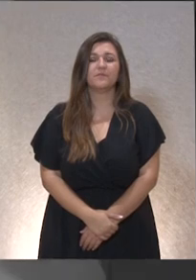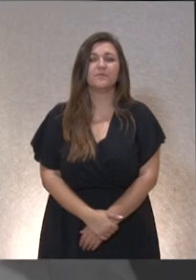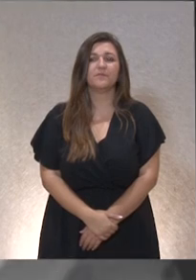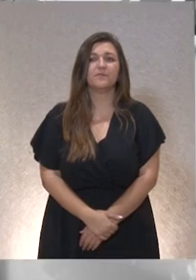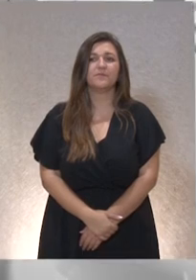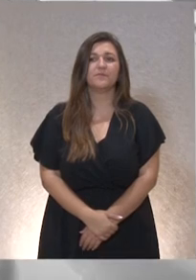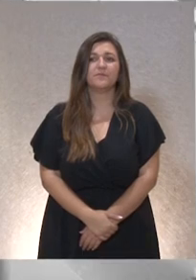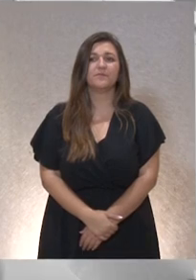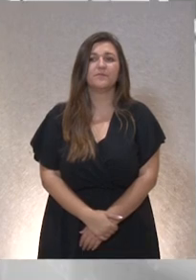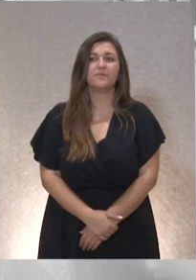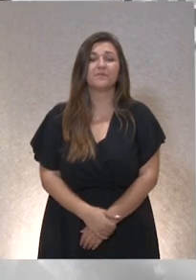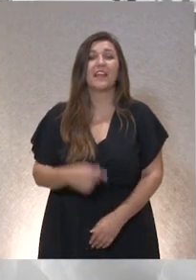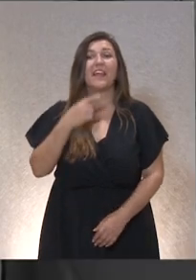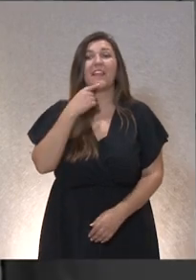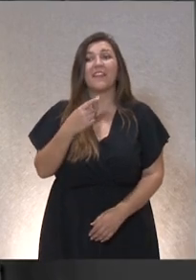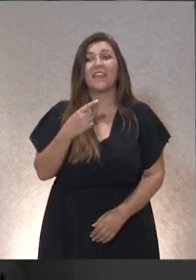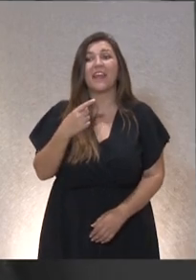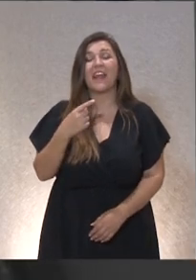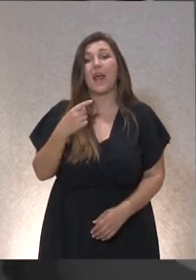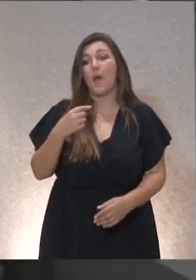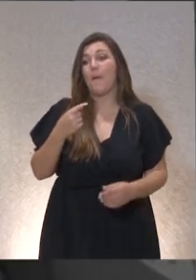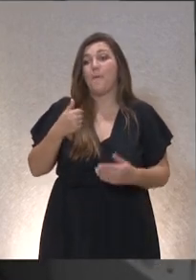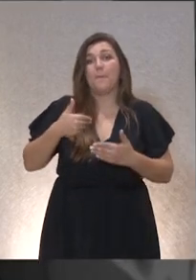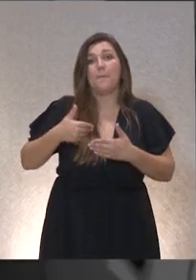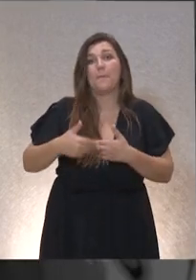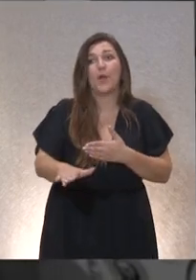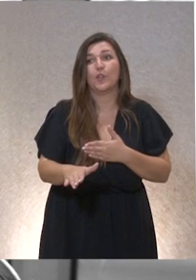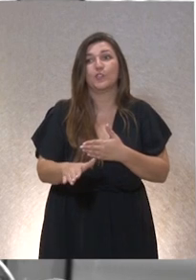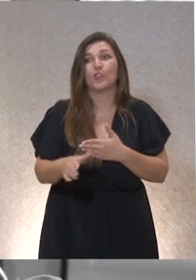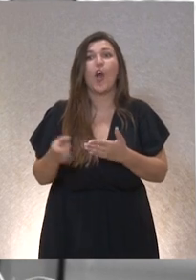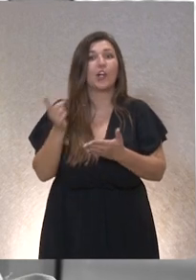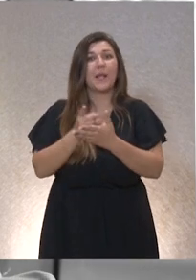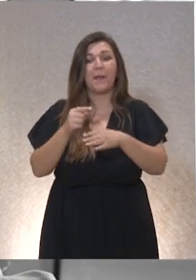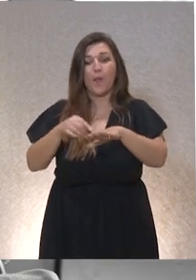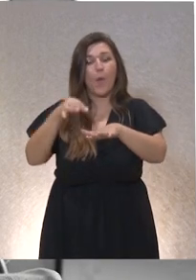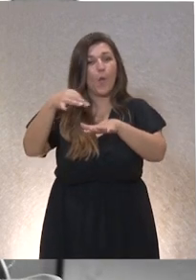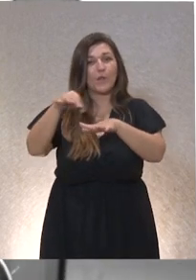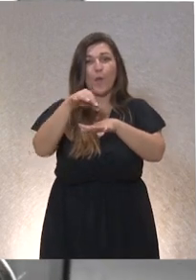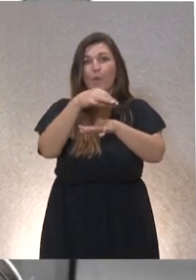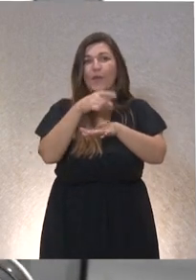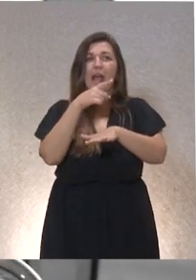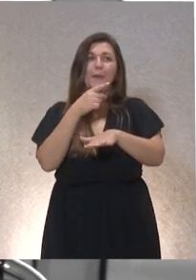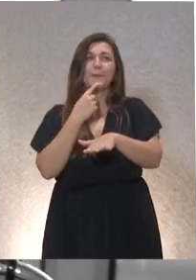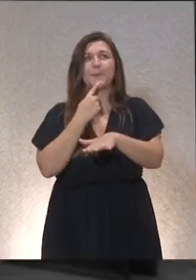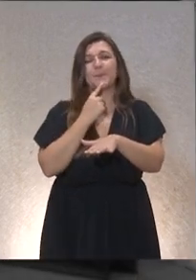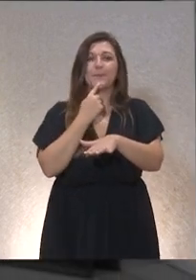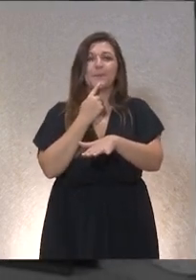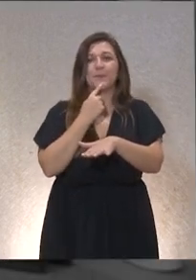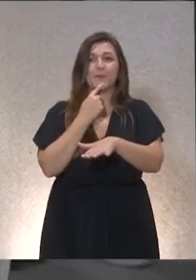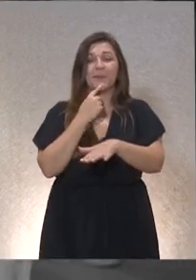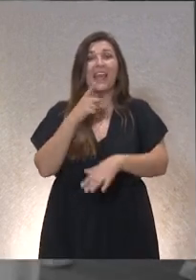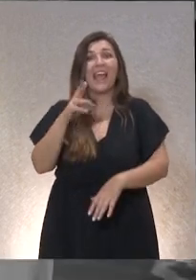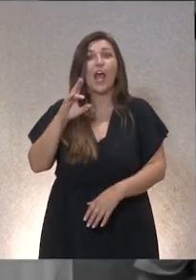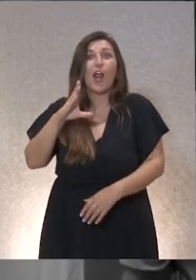Hola decir a marife que dentro de poco podremos volver a pintar las uñas con lo coquete que ella es y a